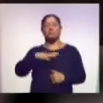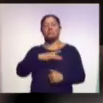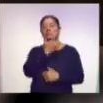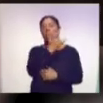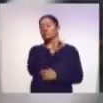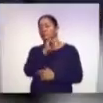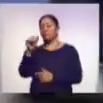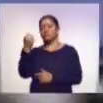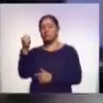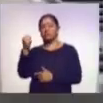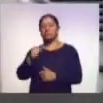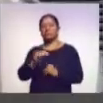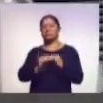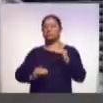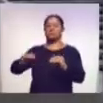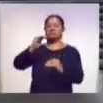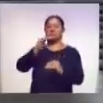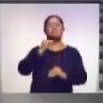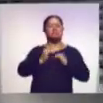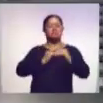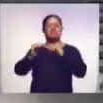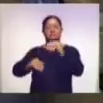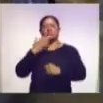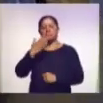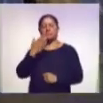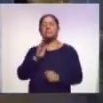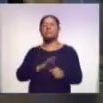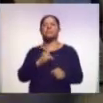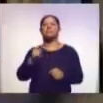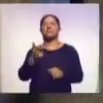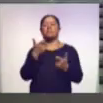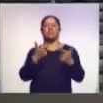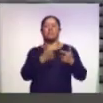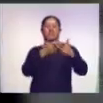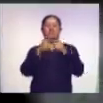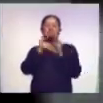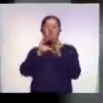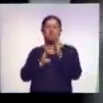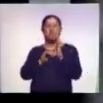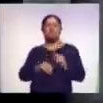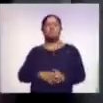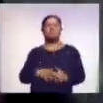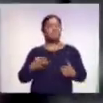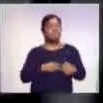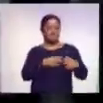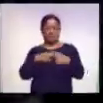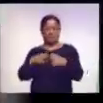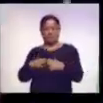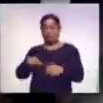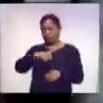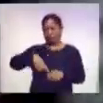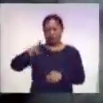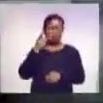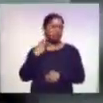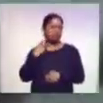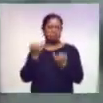a septiembre, el aumento fue moderado debido a la baja del crecimiento económico y mundial, las tensiones geopolíticas y la